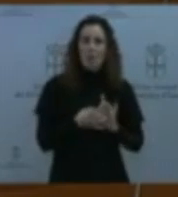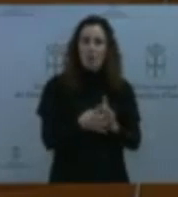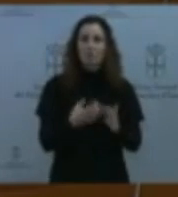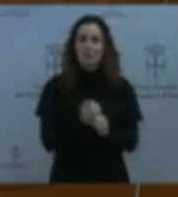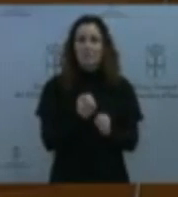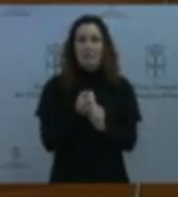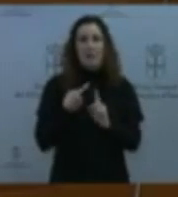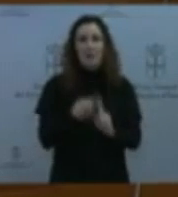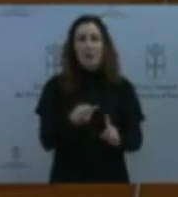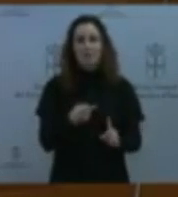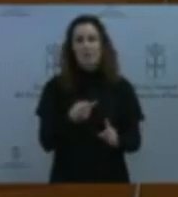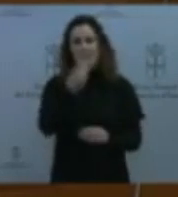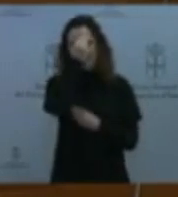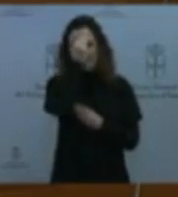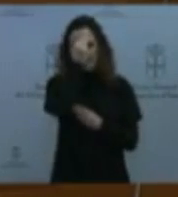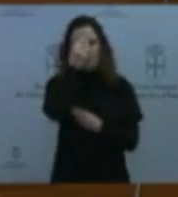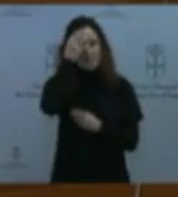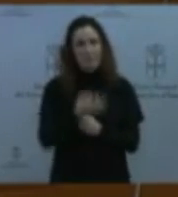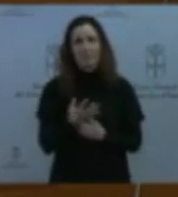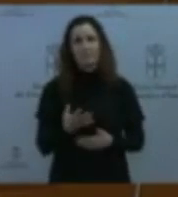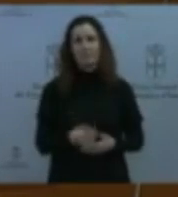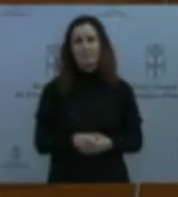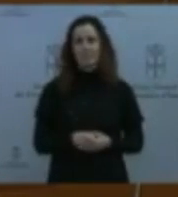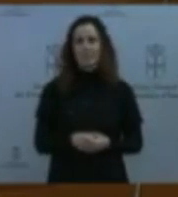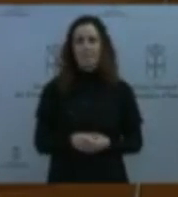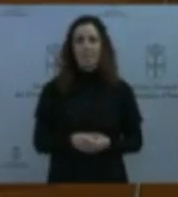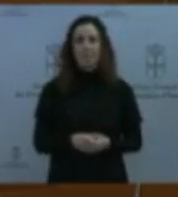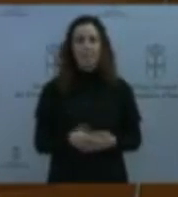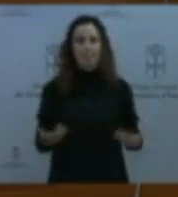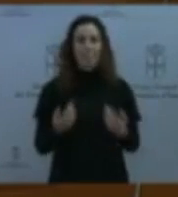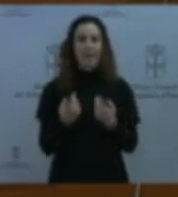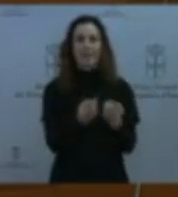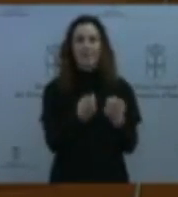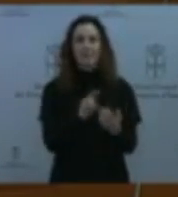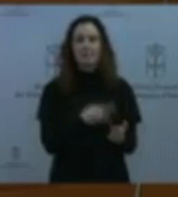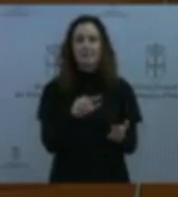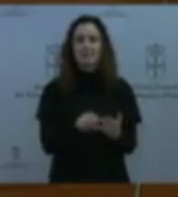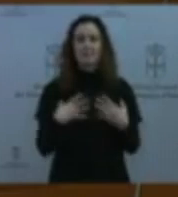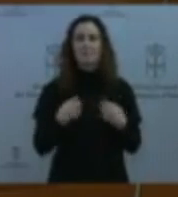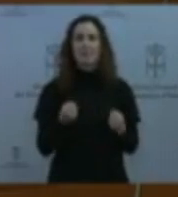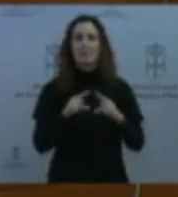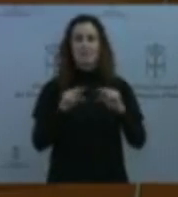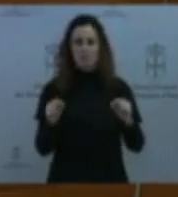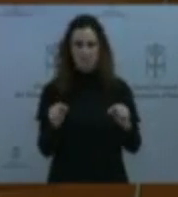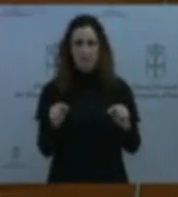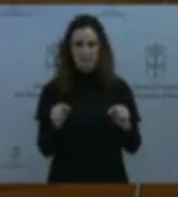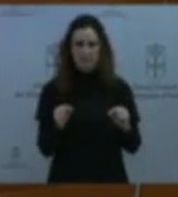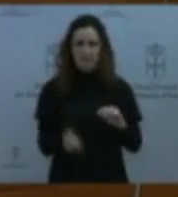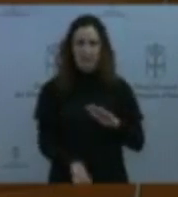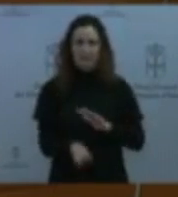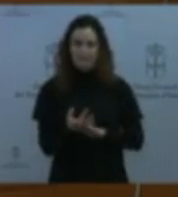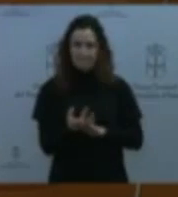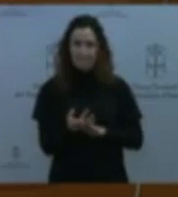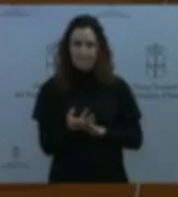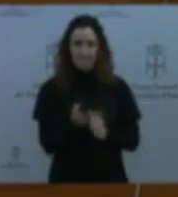firmemente de que se necesita en el sistema sanitario asturiano crear una serie de categorías, y que no voy a